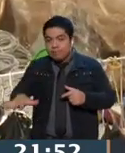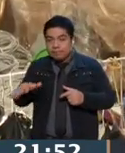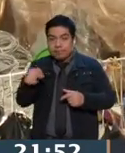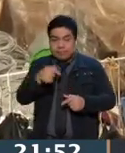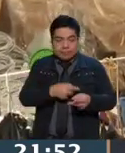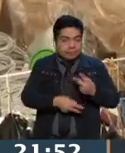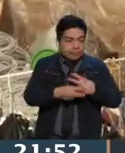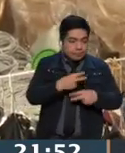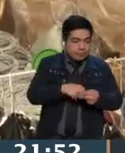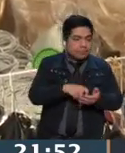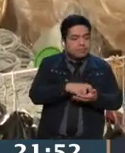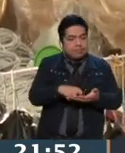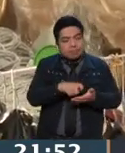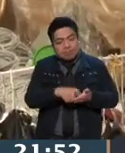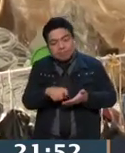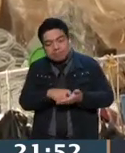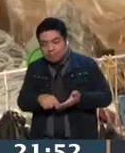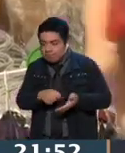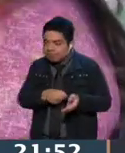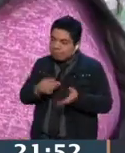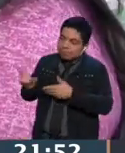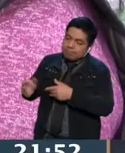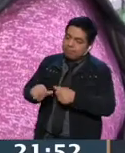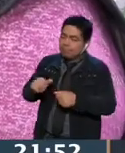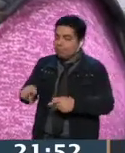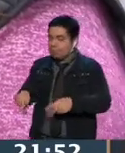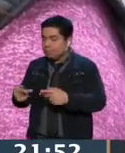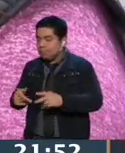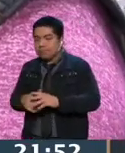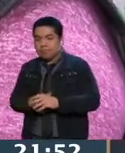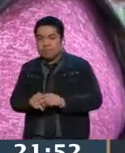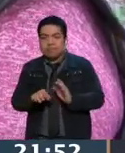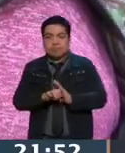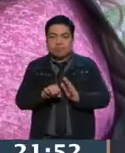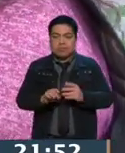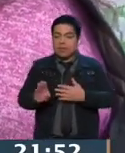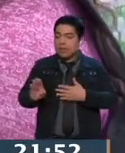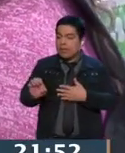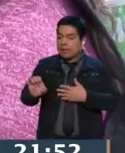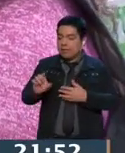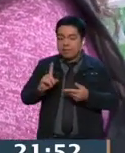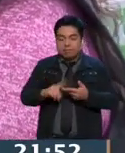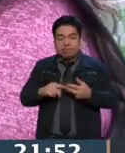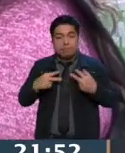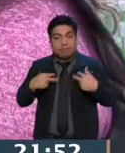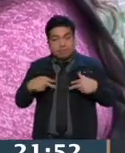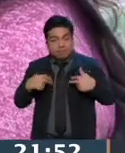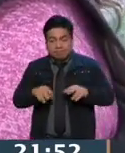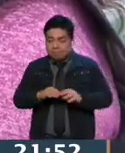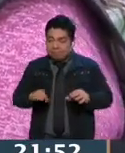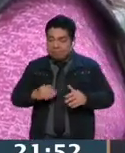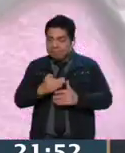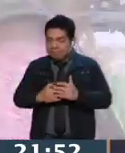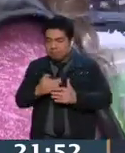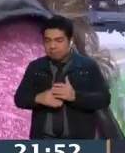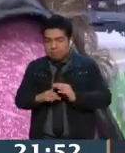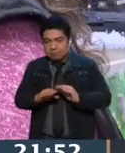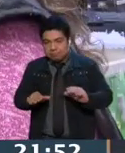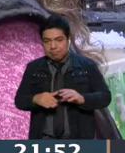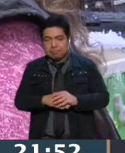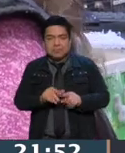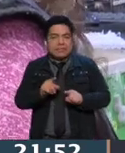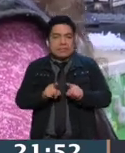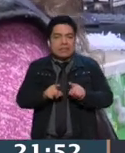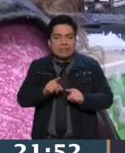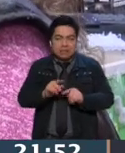a buscar el mejor atuendo para sus clientes. Ahorita puro de bebé y vestidos para los que me faltan vestir. Depende